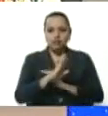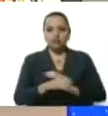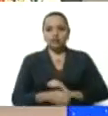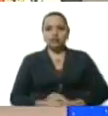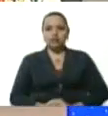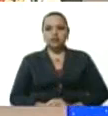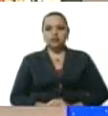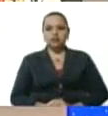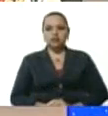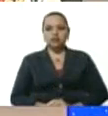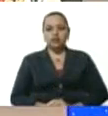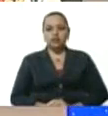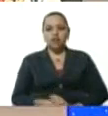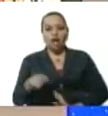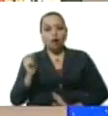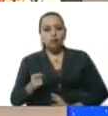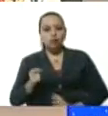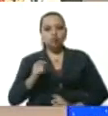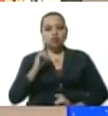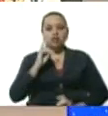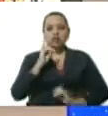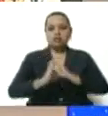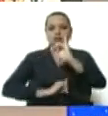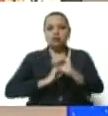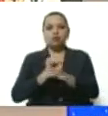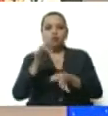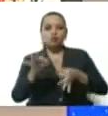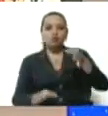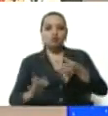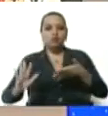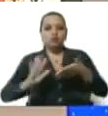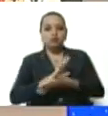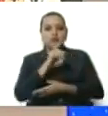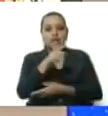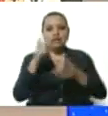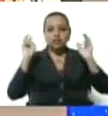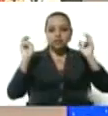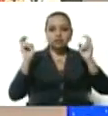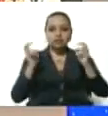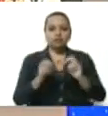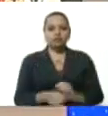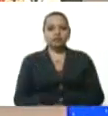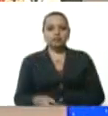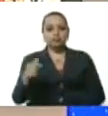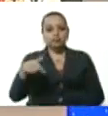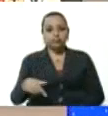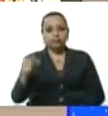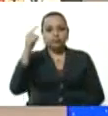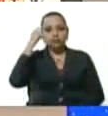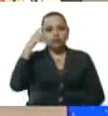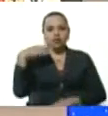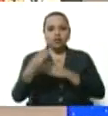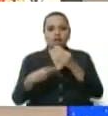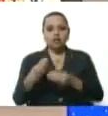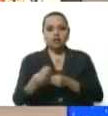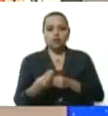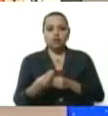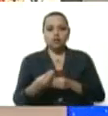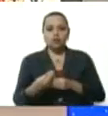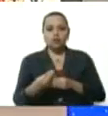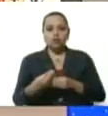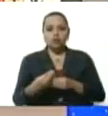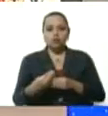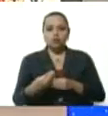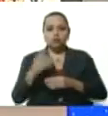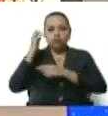recurrir a la Corte Internacional de Justicia sobre esta materia. El día de hoy se dio una audiencia telemática.